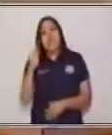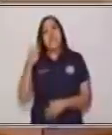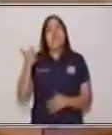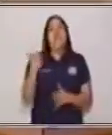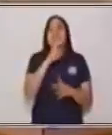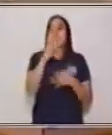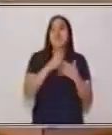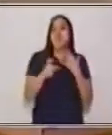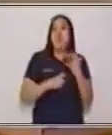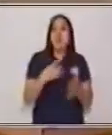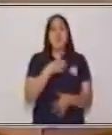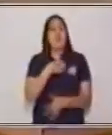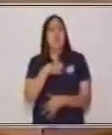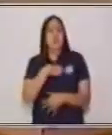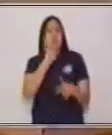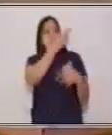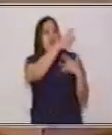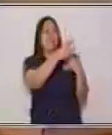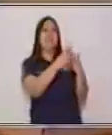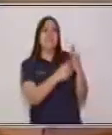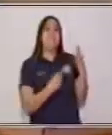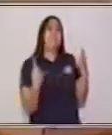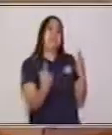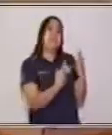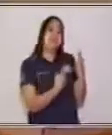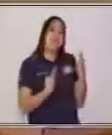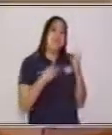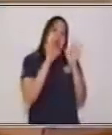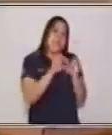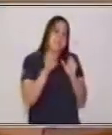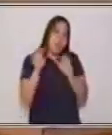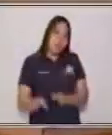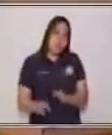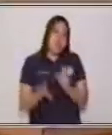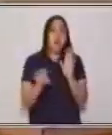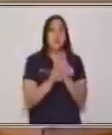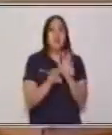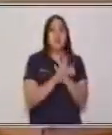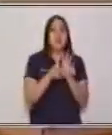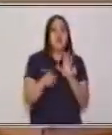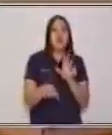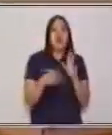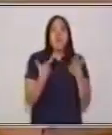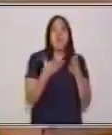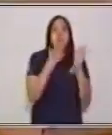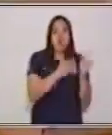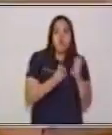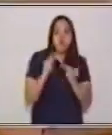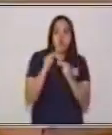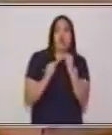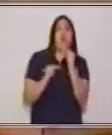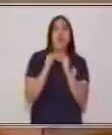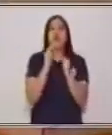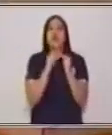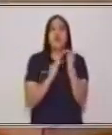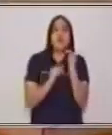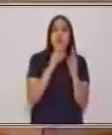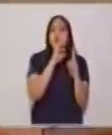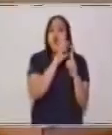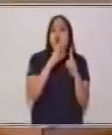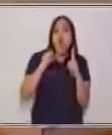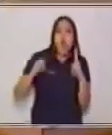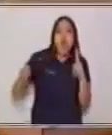sujeto. El modificador indirecto va a ser una construcción exocéntrica por parte de una